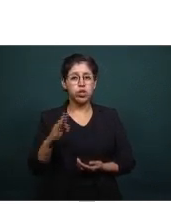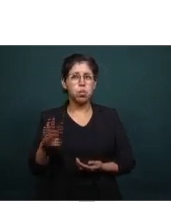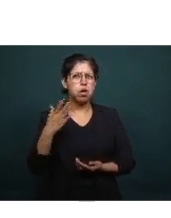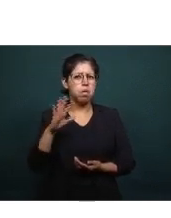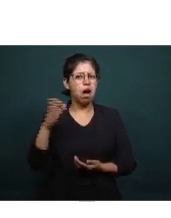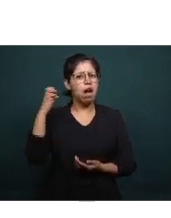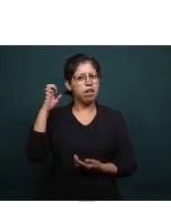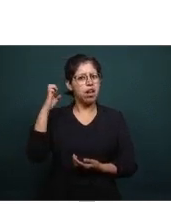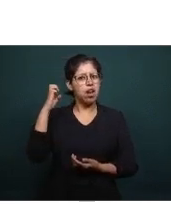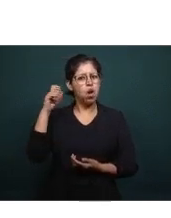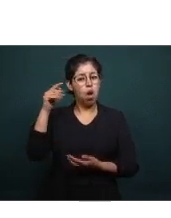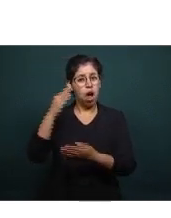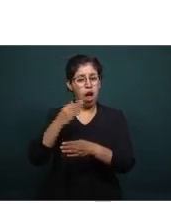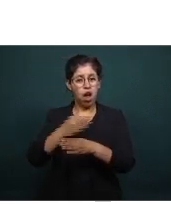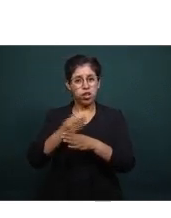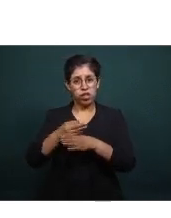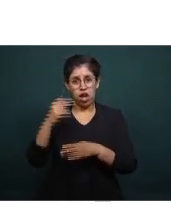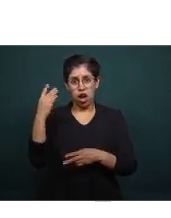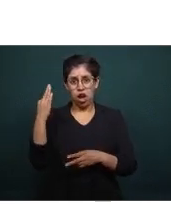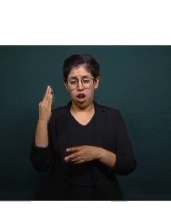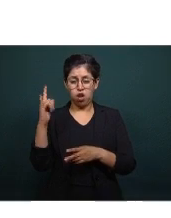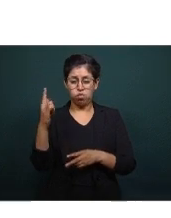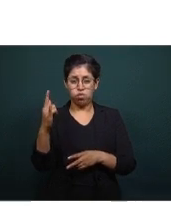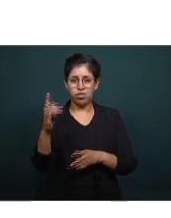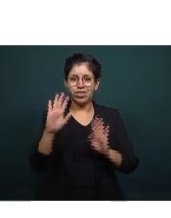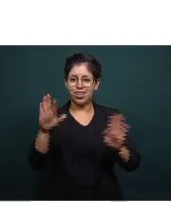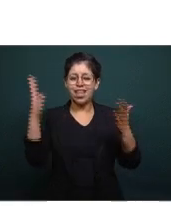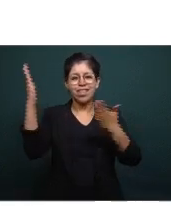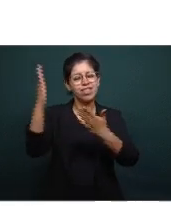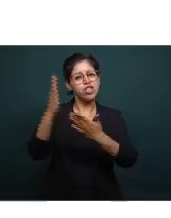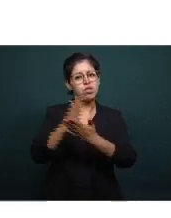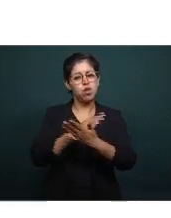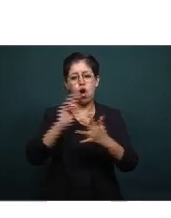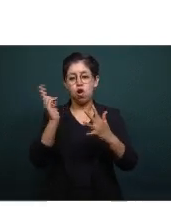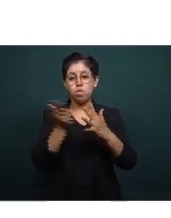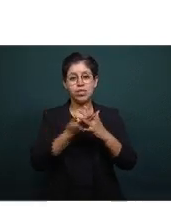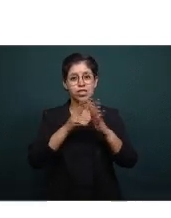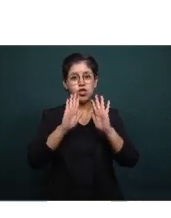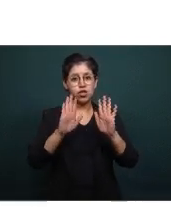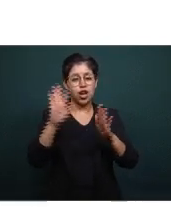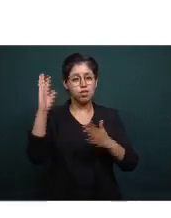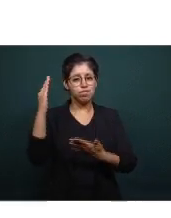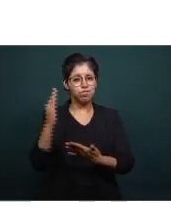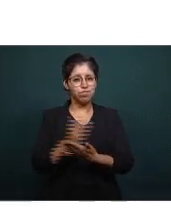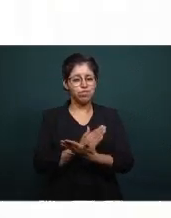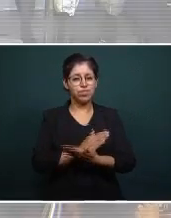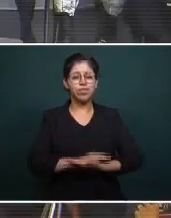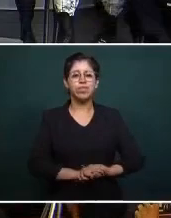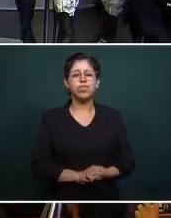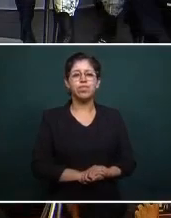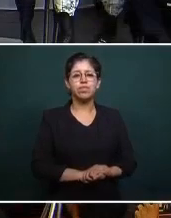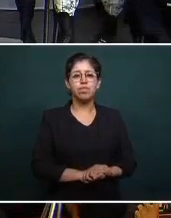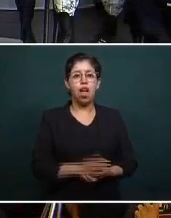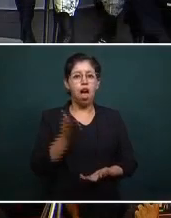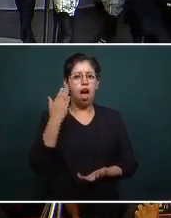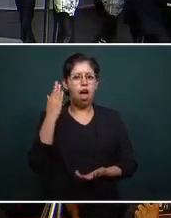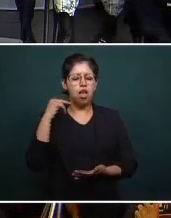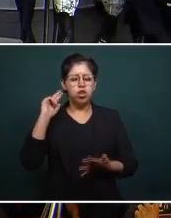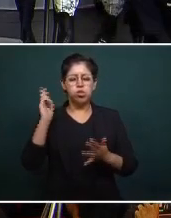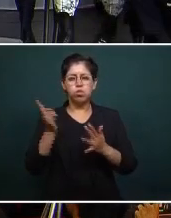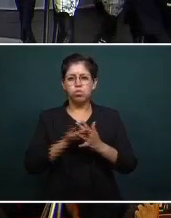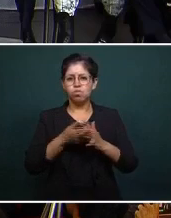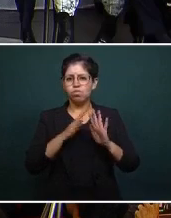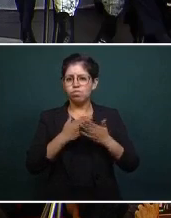enero con el mes de julio, y vemos ahí una tendencia a la baja en cuanto a los homicidios